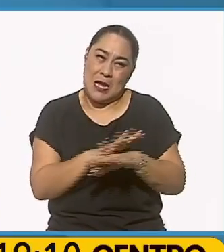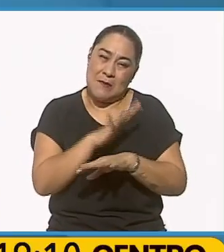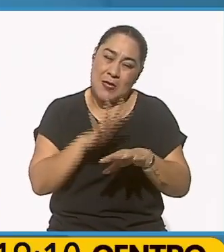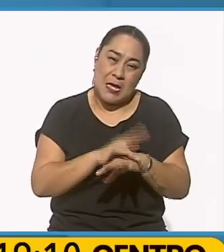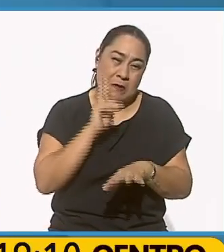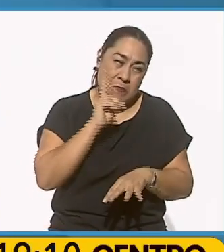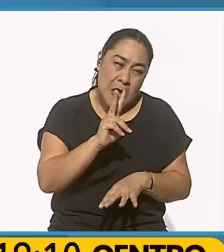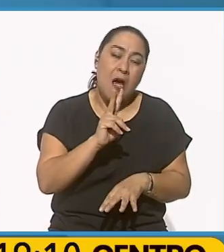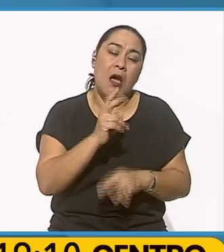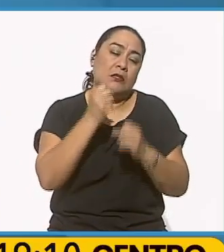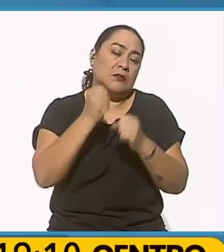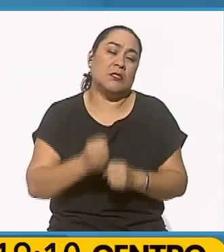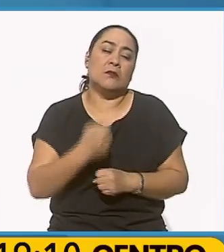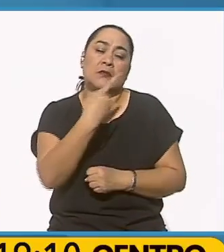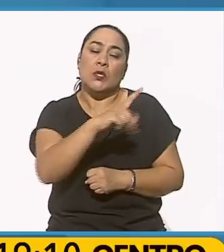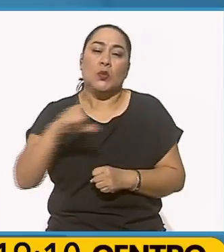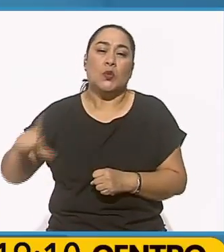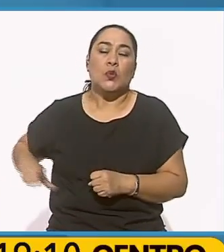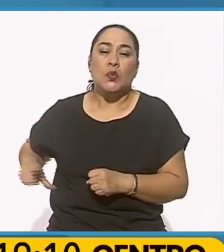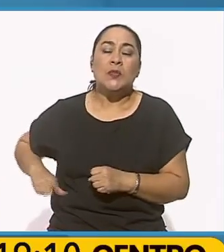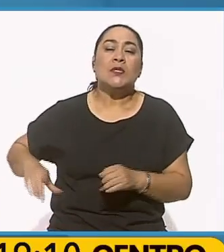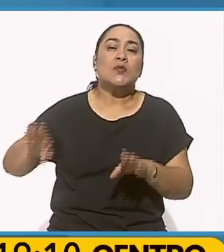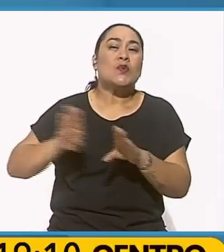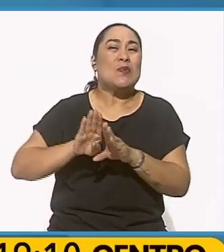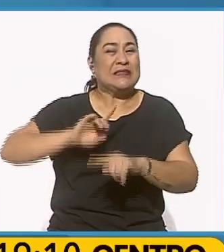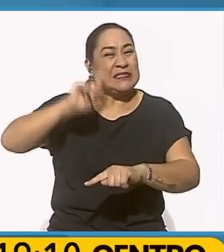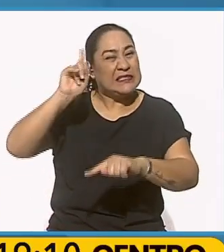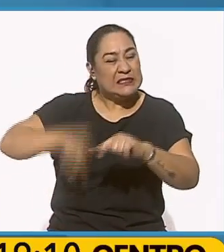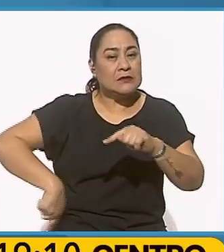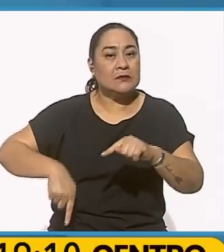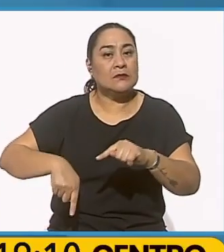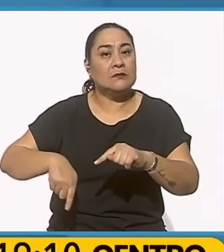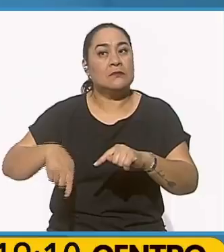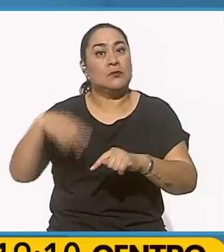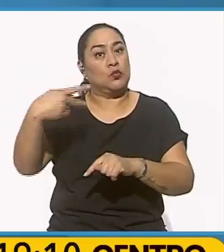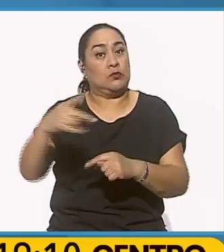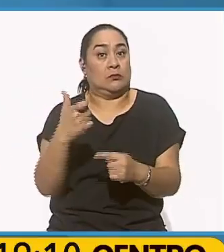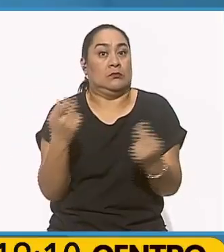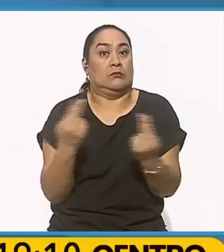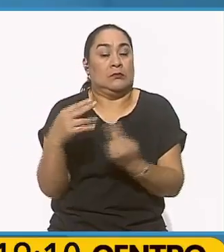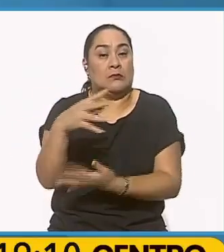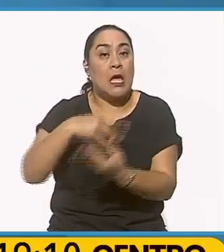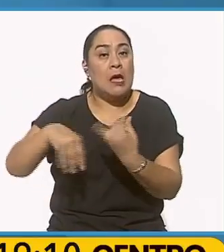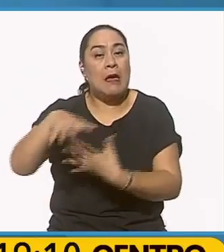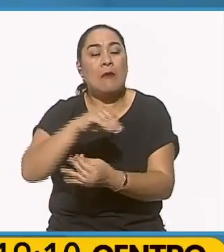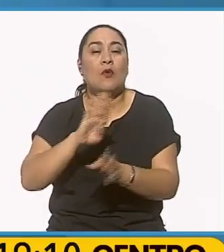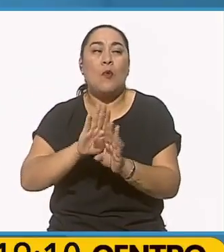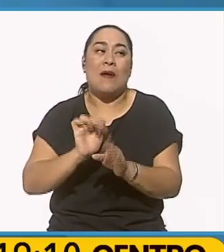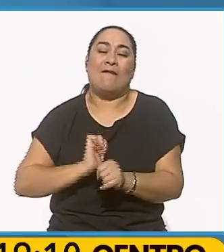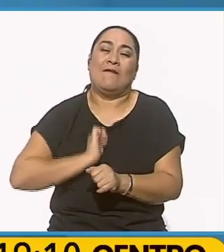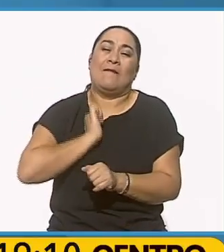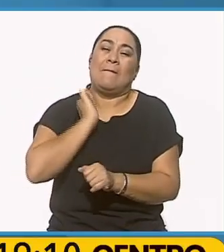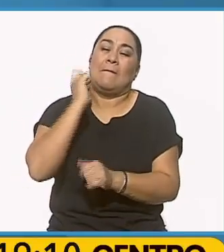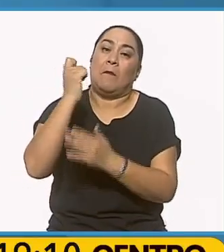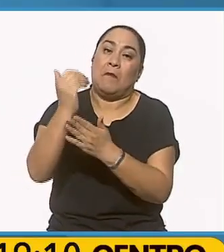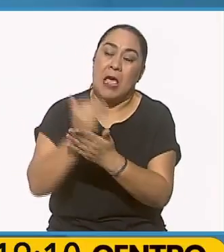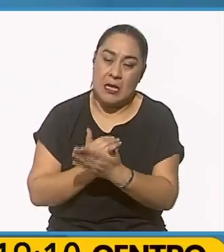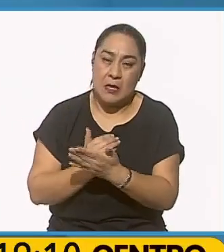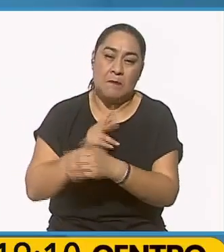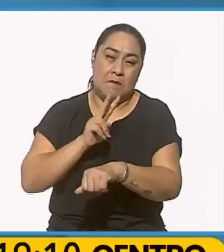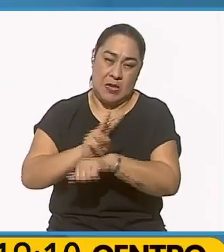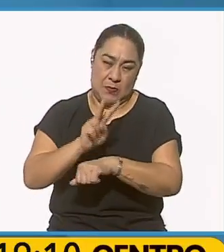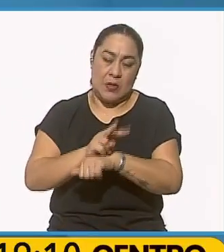con toda claridad es asfixiar el principal rubro de la economía venezolana. Venezuela es todavía un